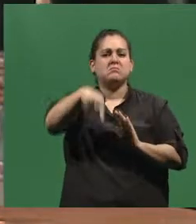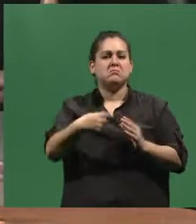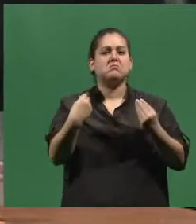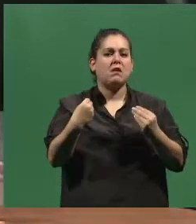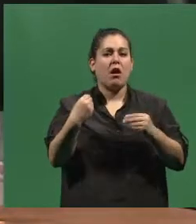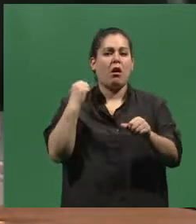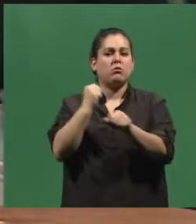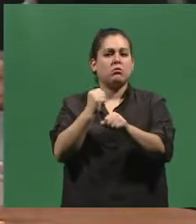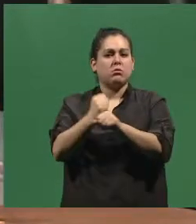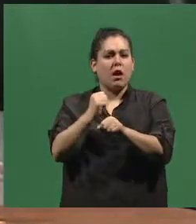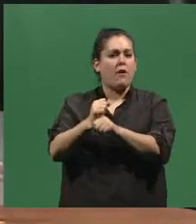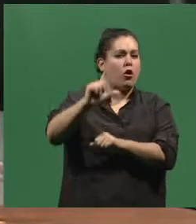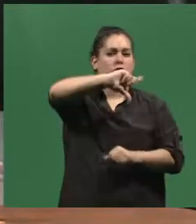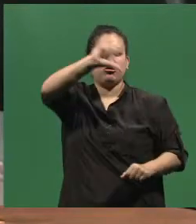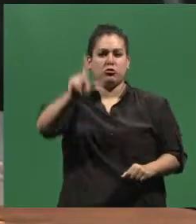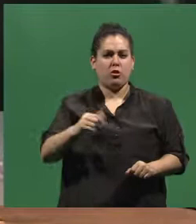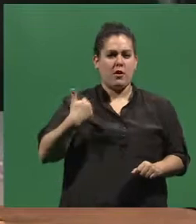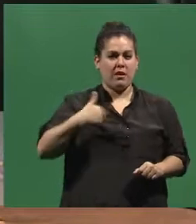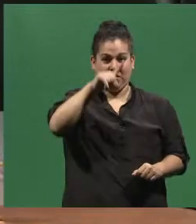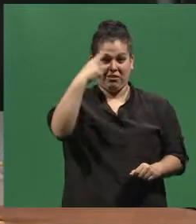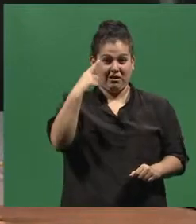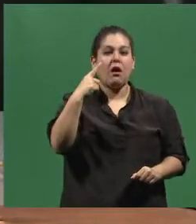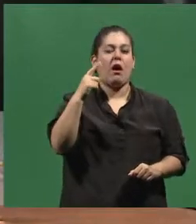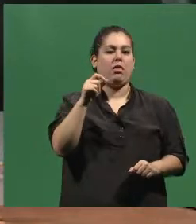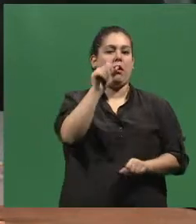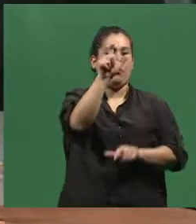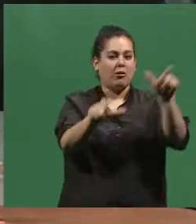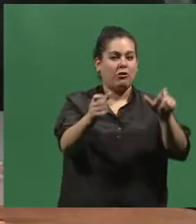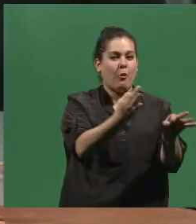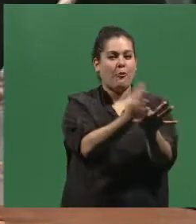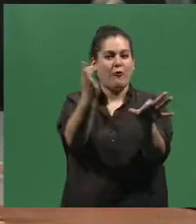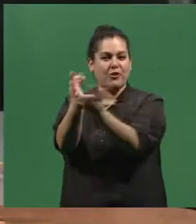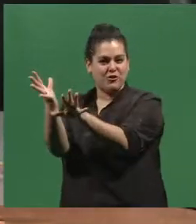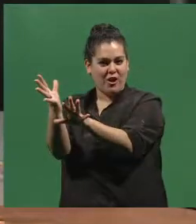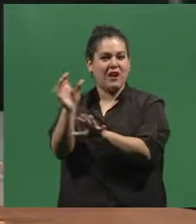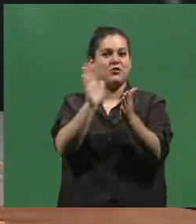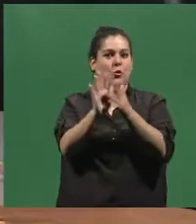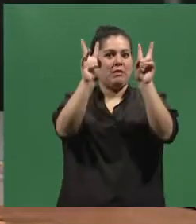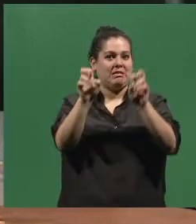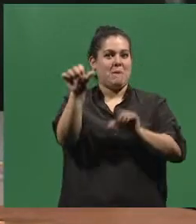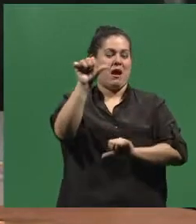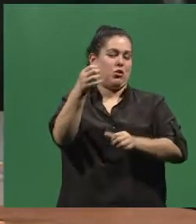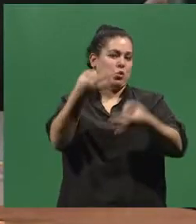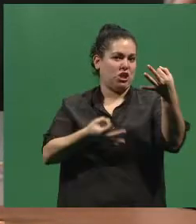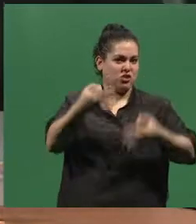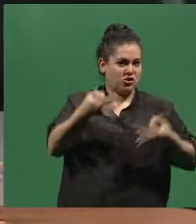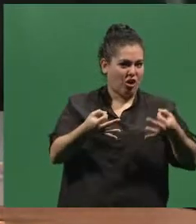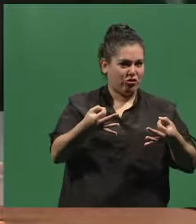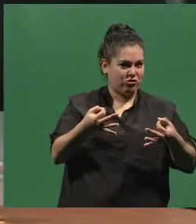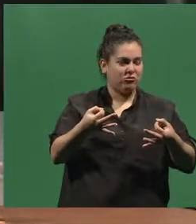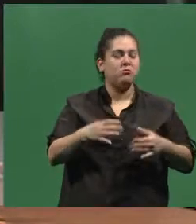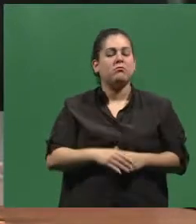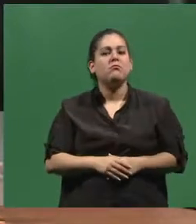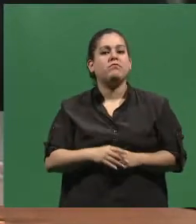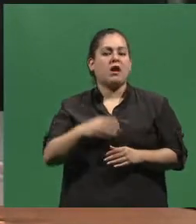un trabajo a nivel nacional de profesionales de la nutrición que han sido sometidas a opinión pública y que próximamente se van